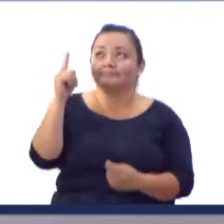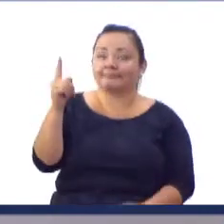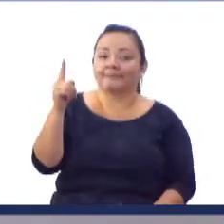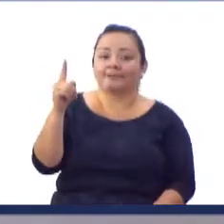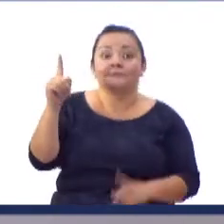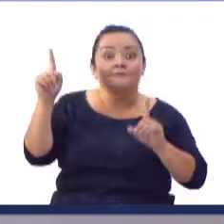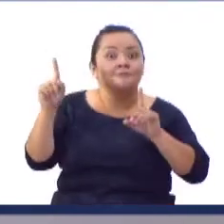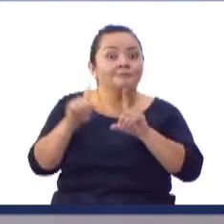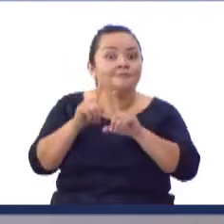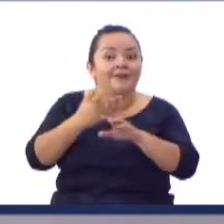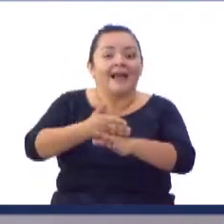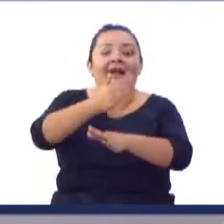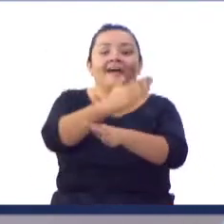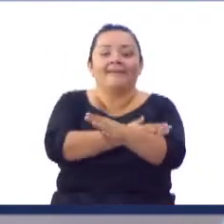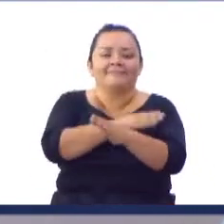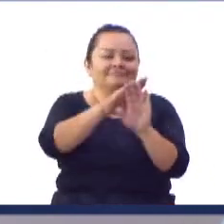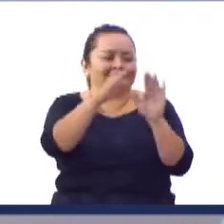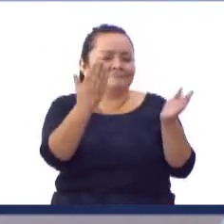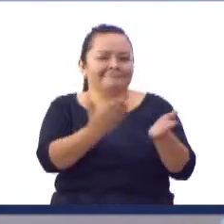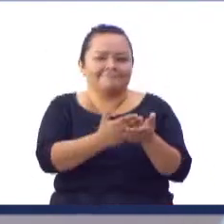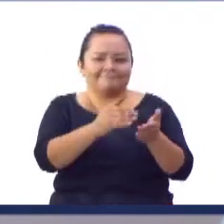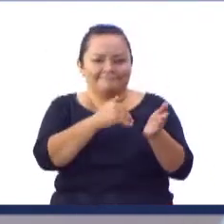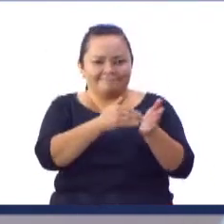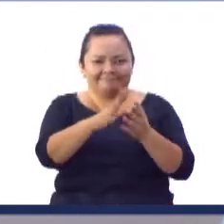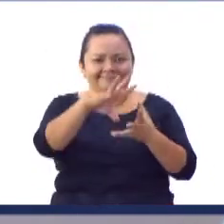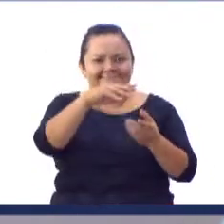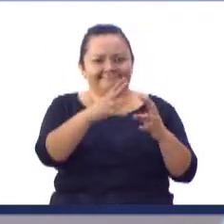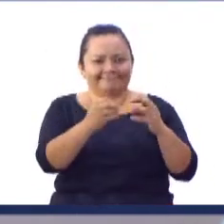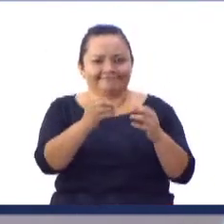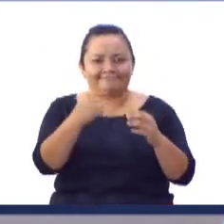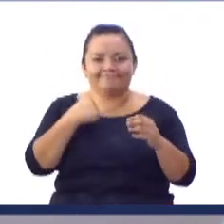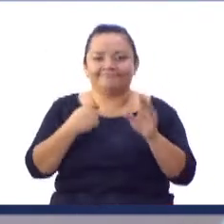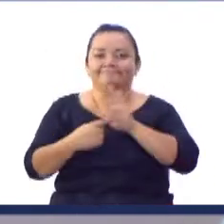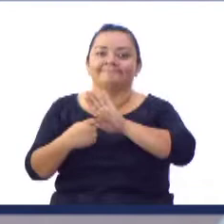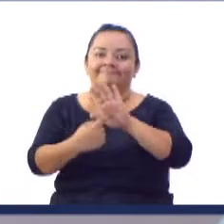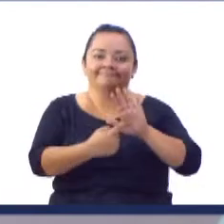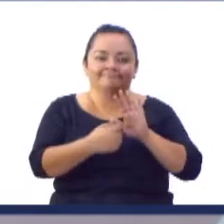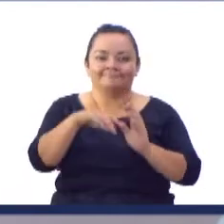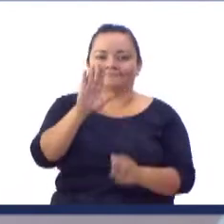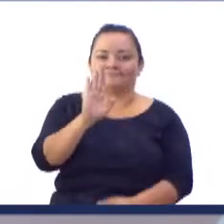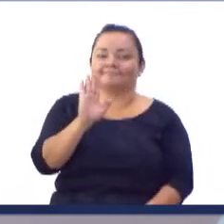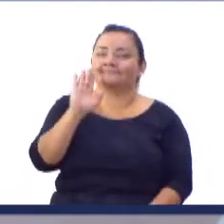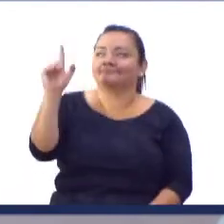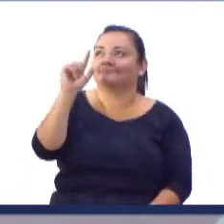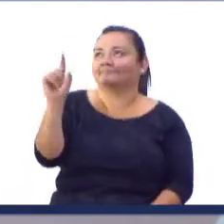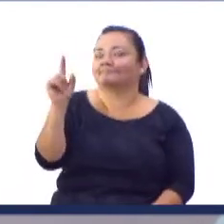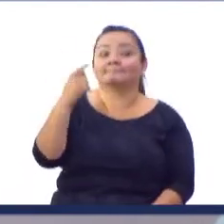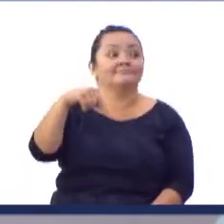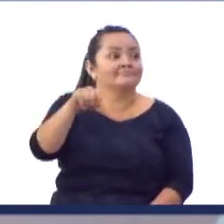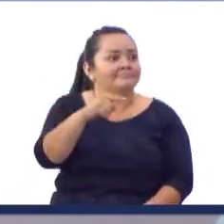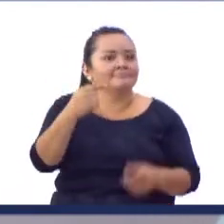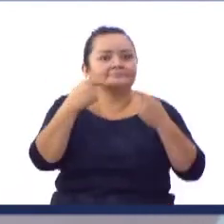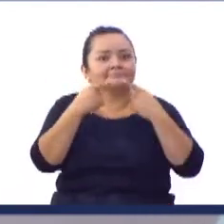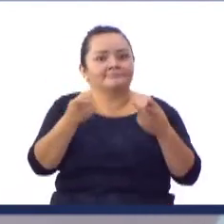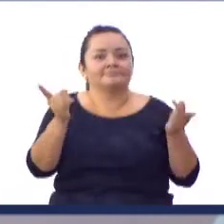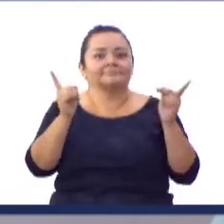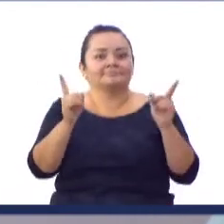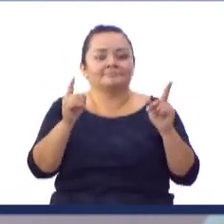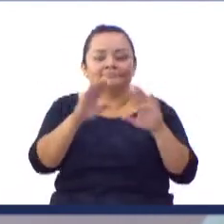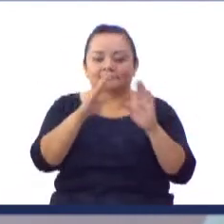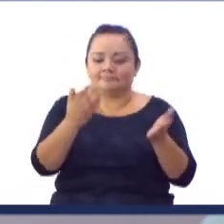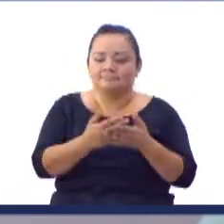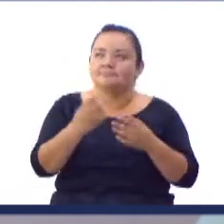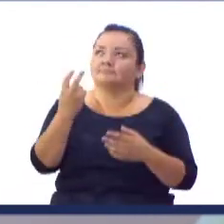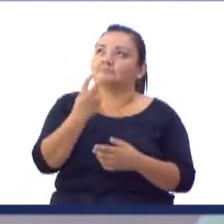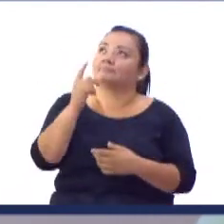que tuve contigo antes que el mundo fuese he manifestado tu nombre a los hombres que del mundo me diste